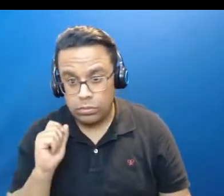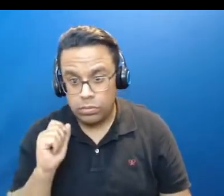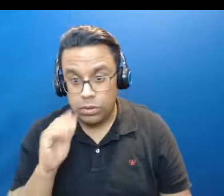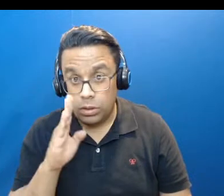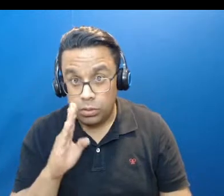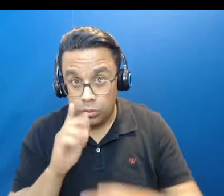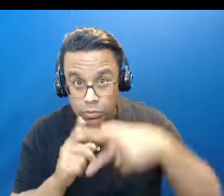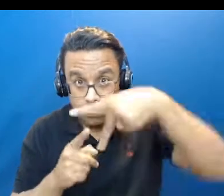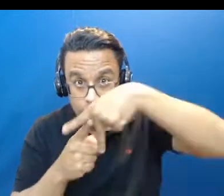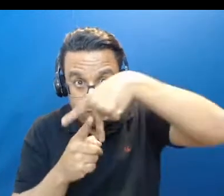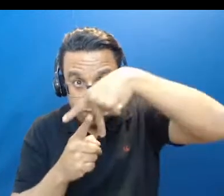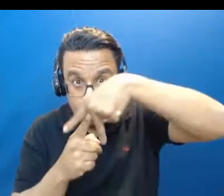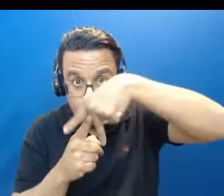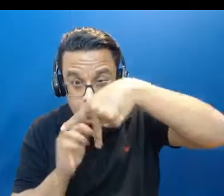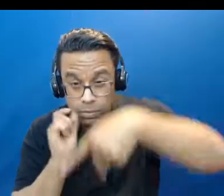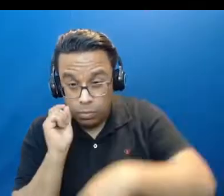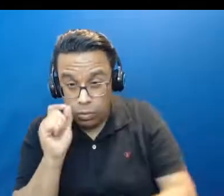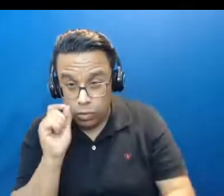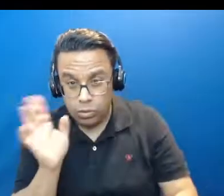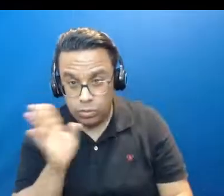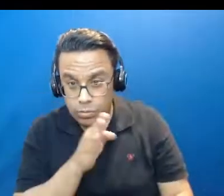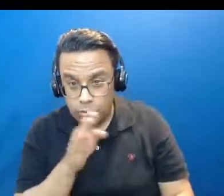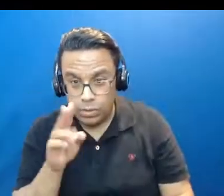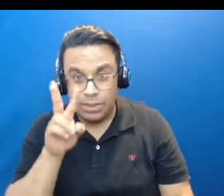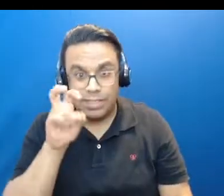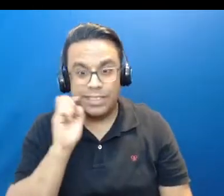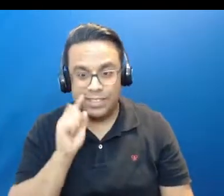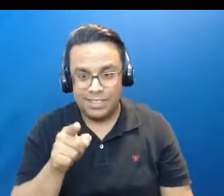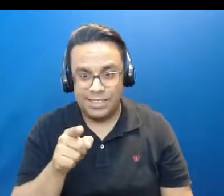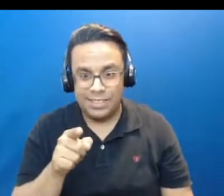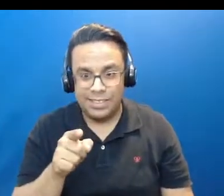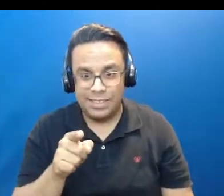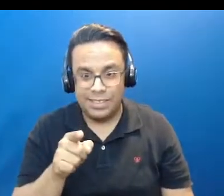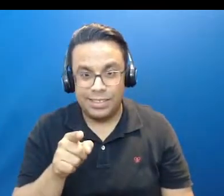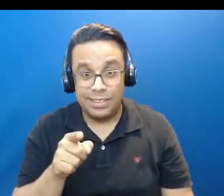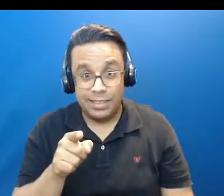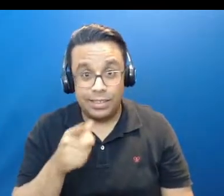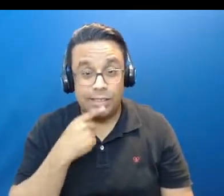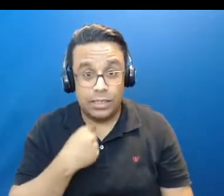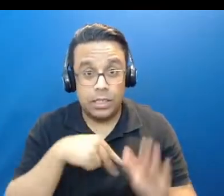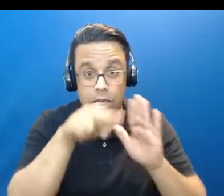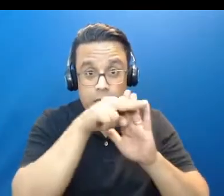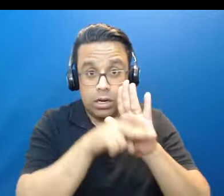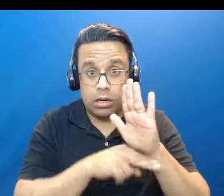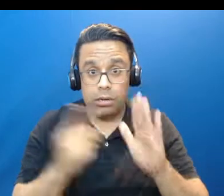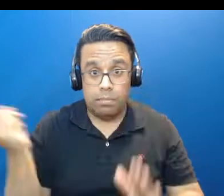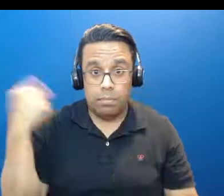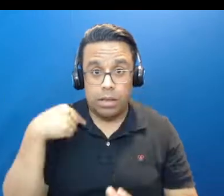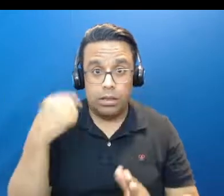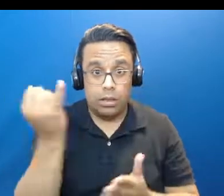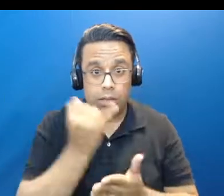donde está la flecha, aquí. Son esos 7. Eso es lo que dice la norma de dibujo.